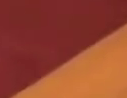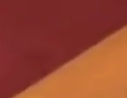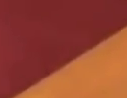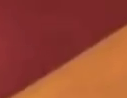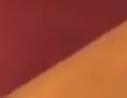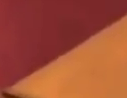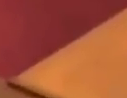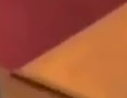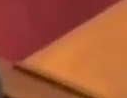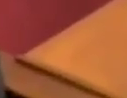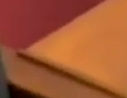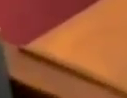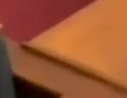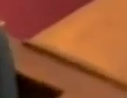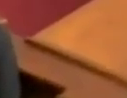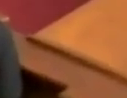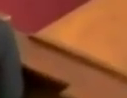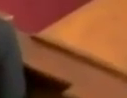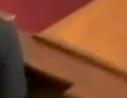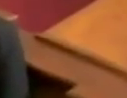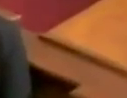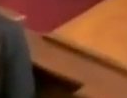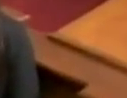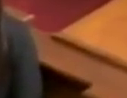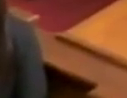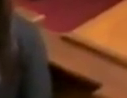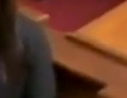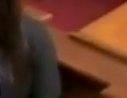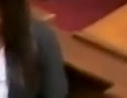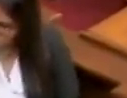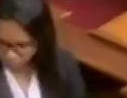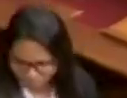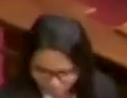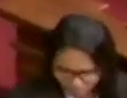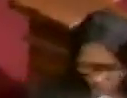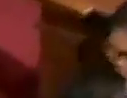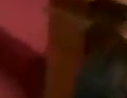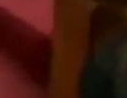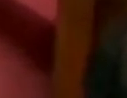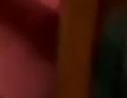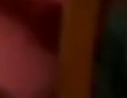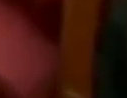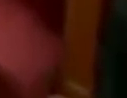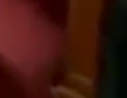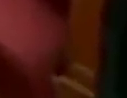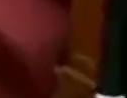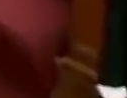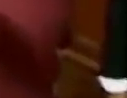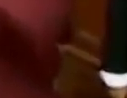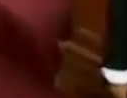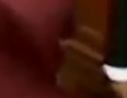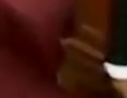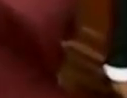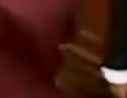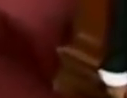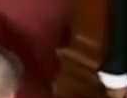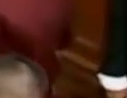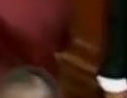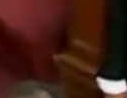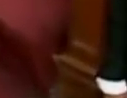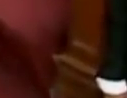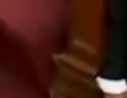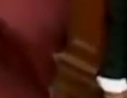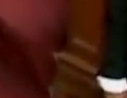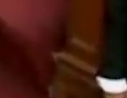Hugo Chávez junto al pueblo venezolano. Asimismo destacaba que desde entonces se continúa luchando para